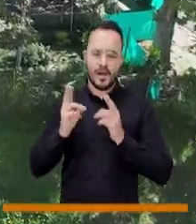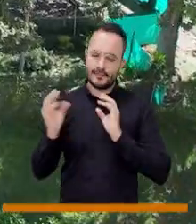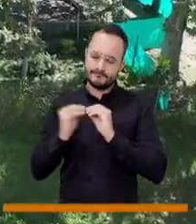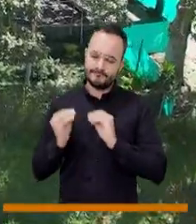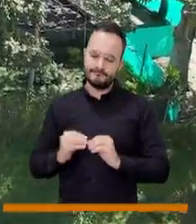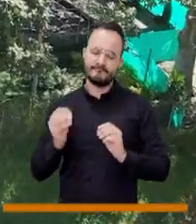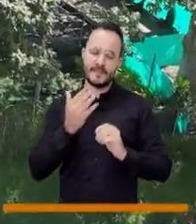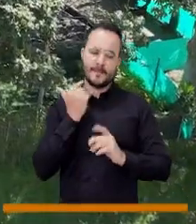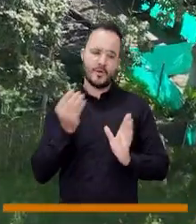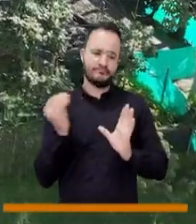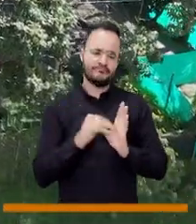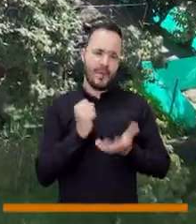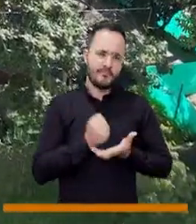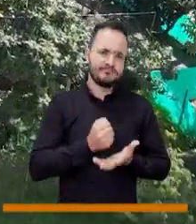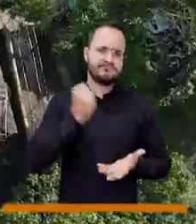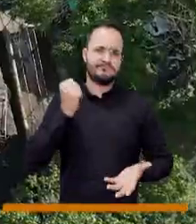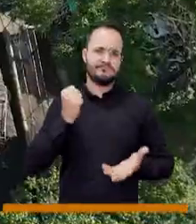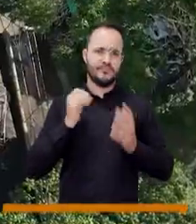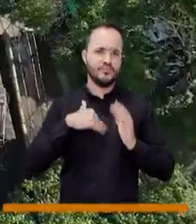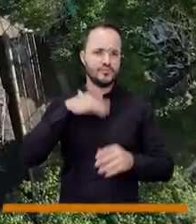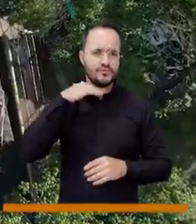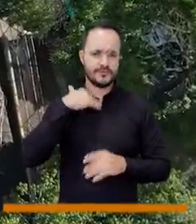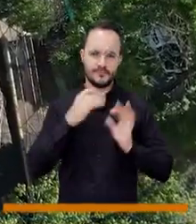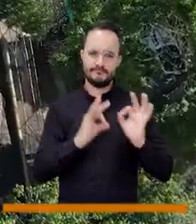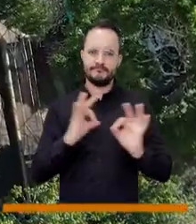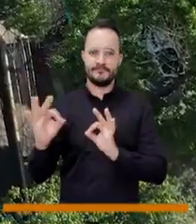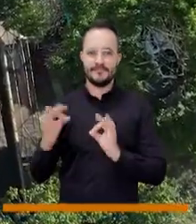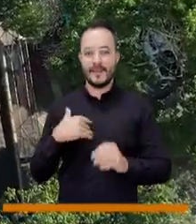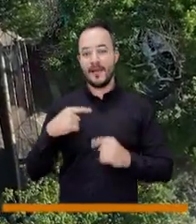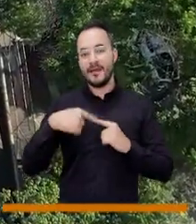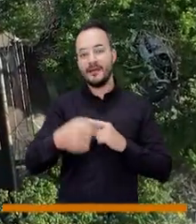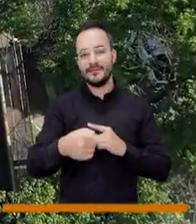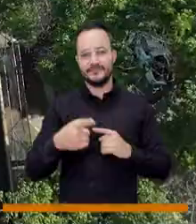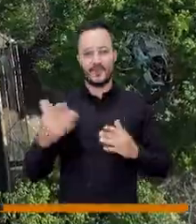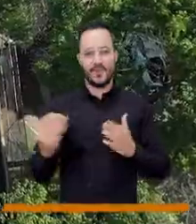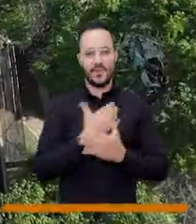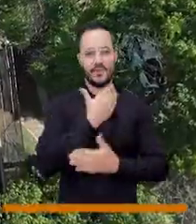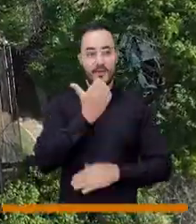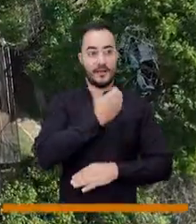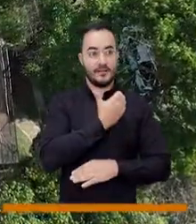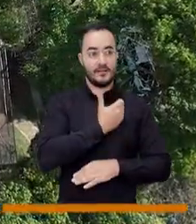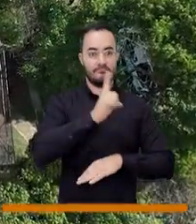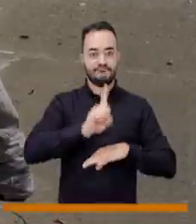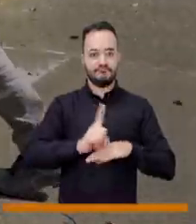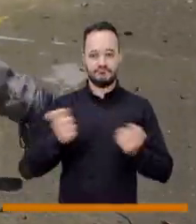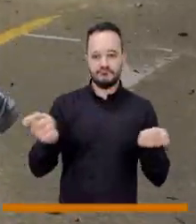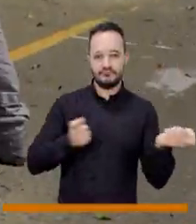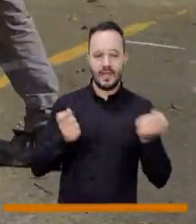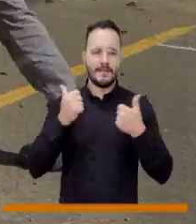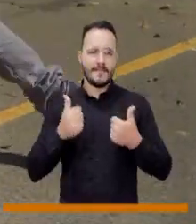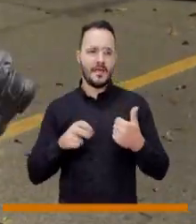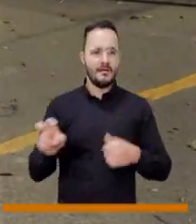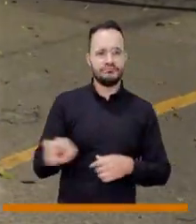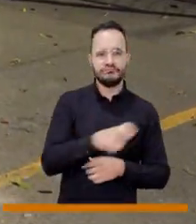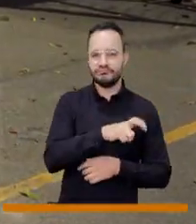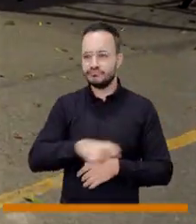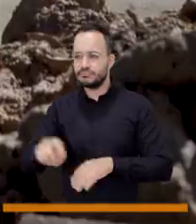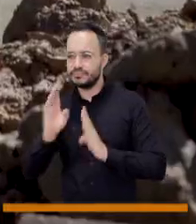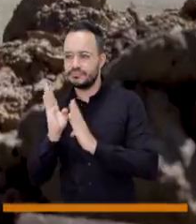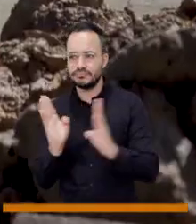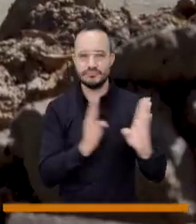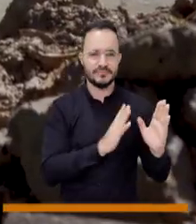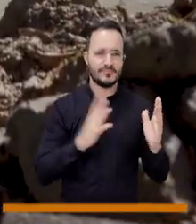deje unos rubros superiores y que sean unos buenos rubros para que la próxima administración tenga la capacidad de moverse